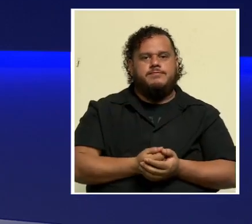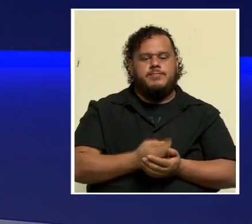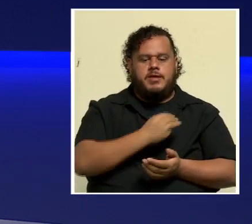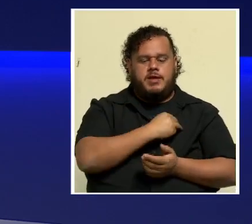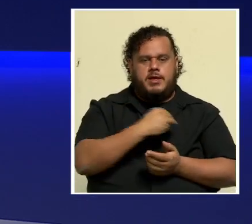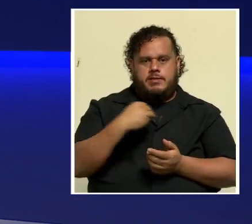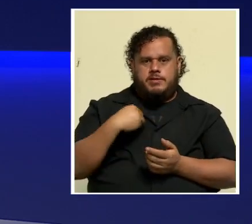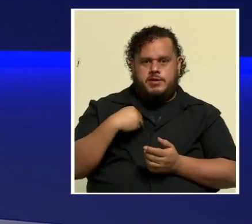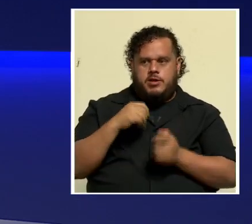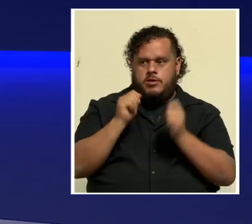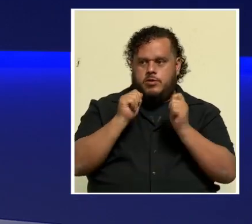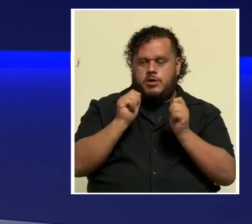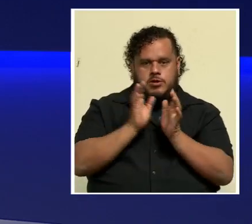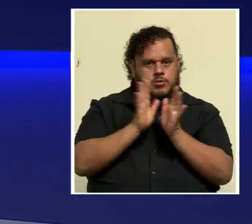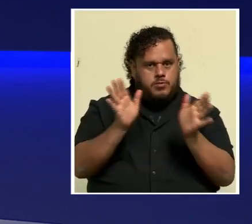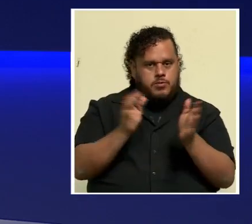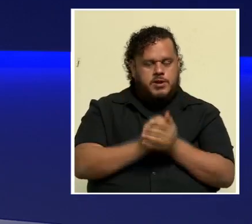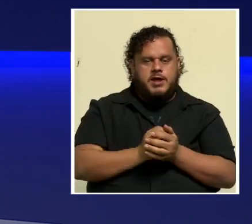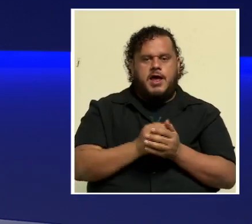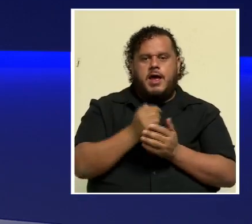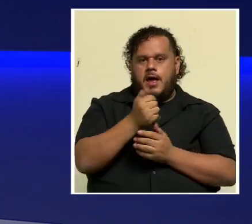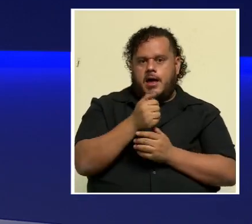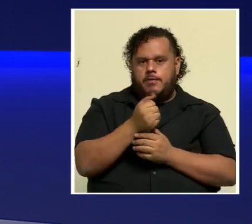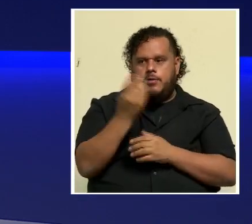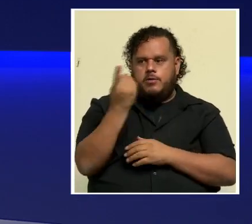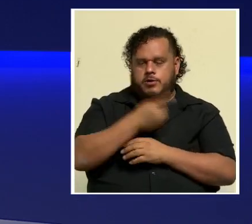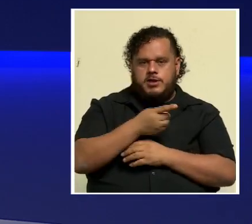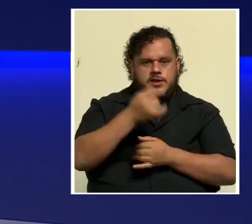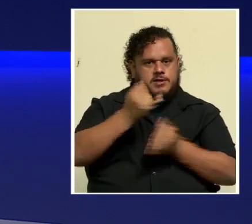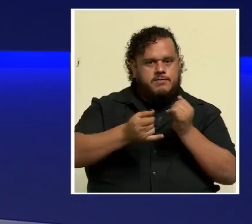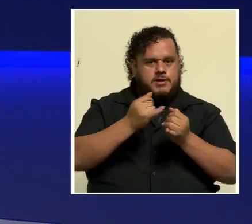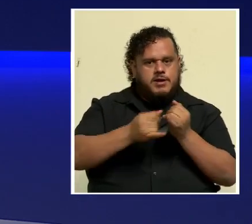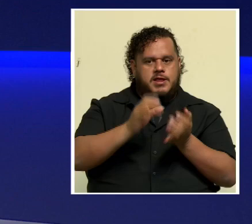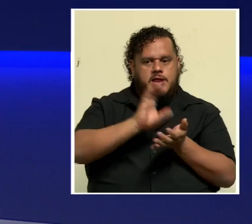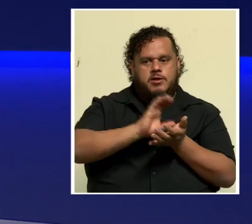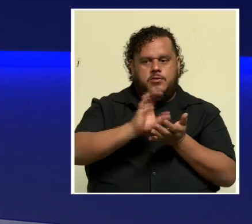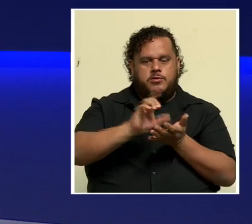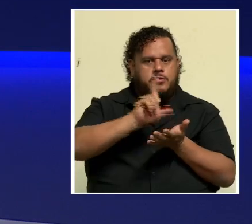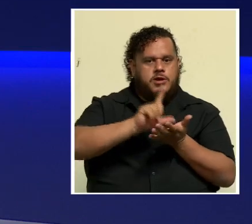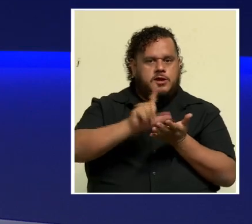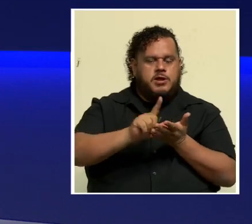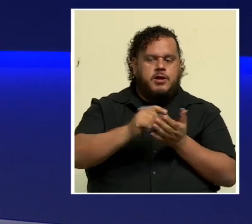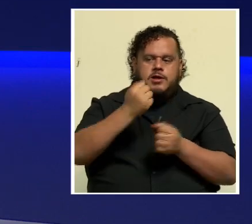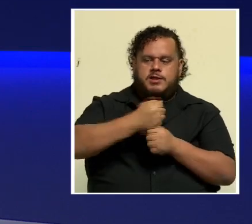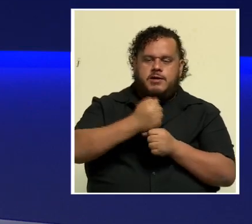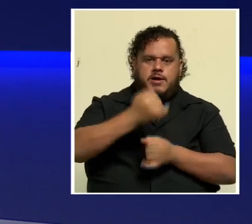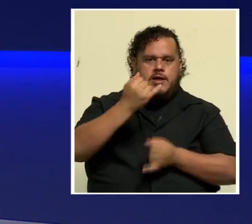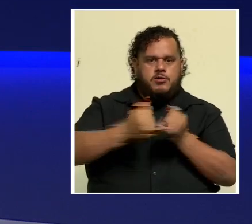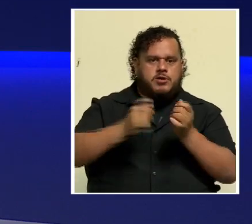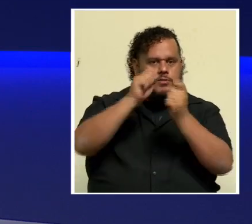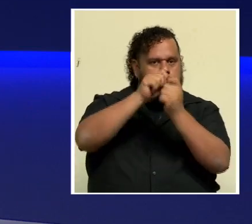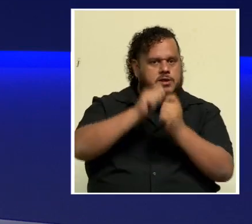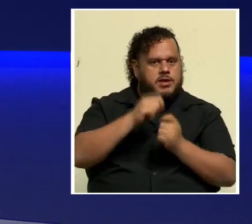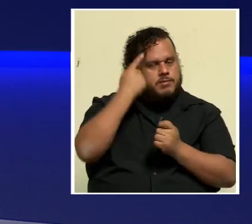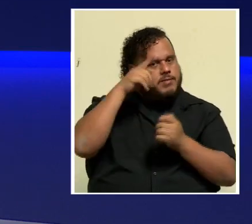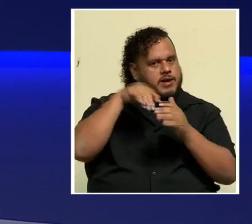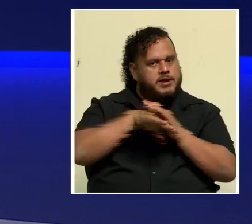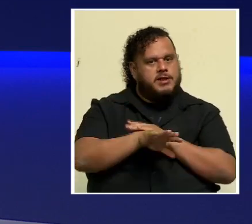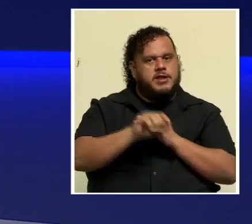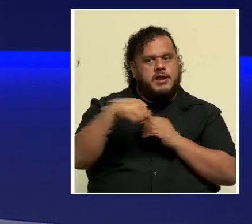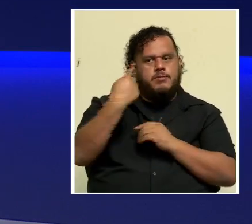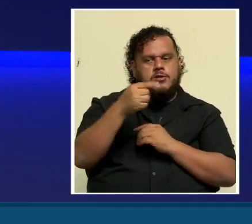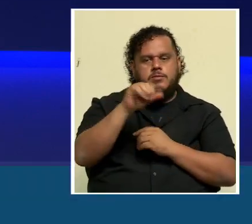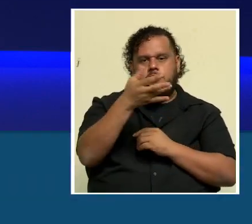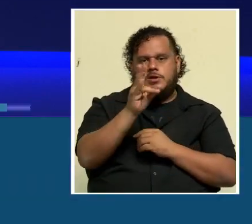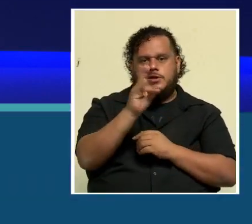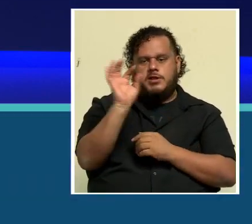Ministerio de Educación Pública está a pocos días de finalizar el curso lectivo y trabaja en los últimos detalles para ingresar nuevamente el próximo 17